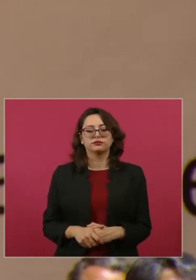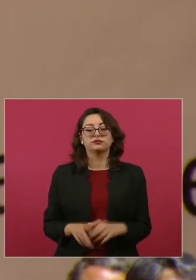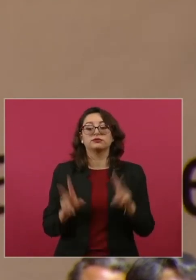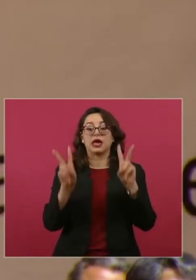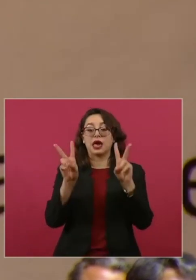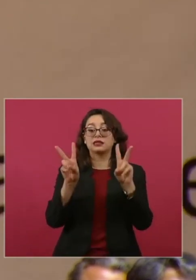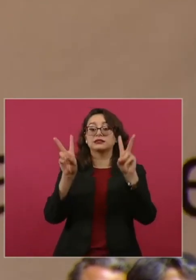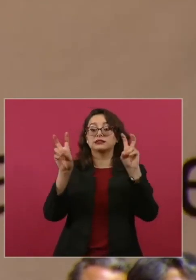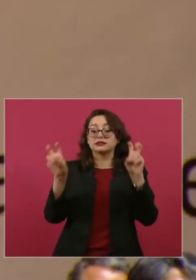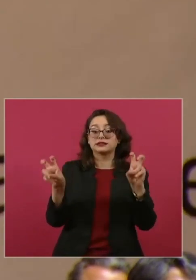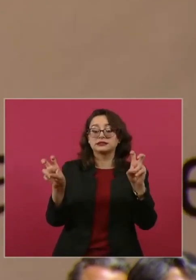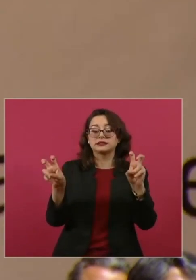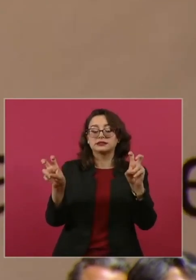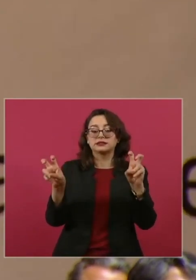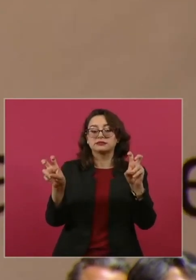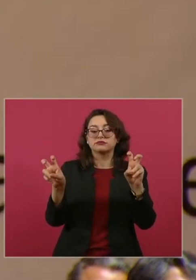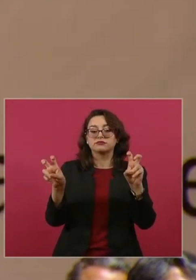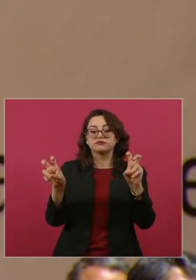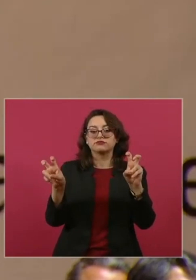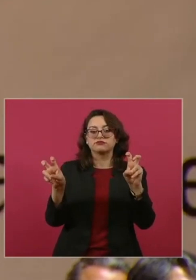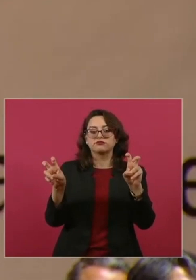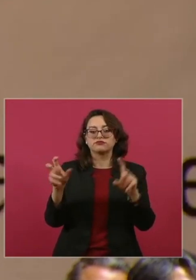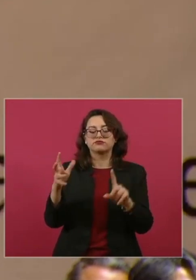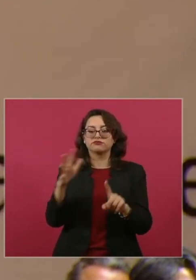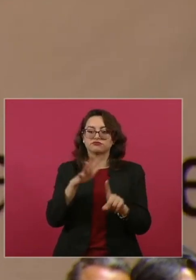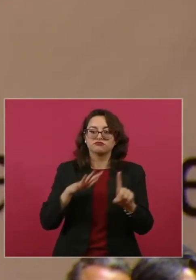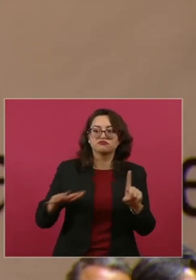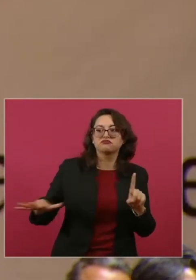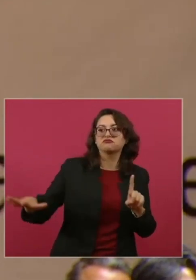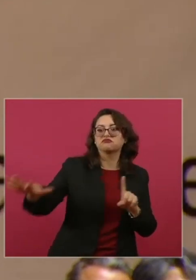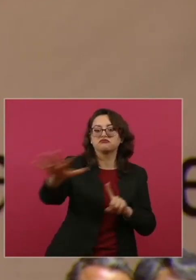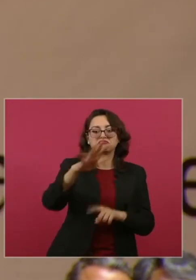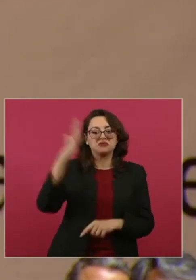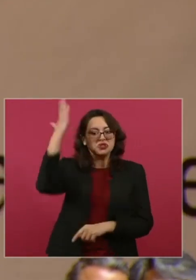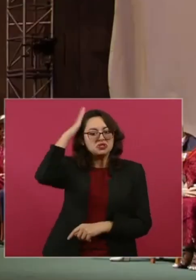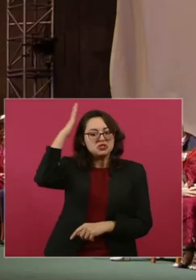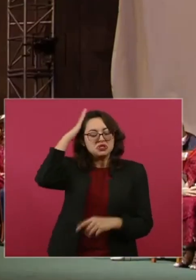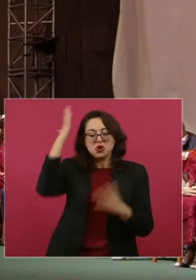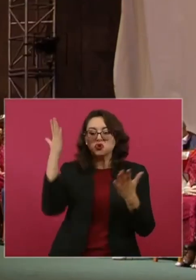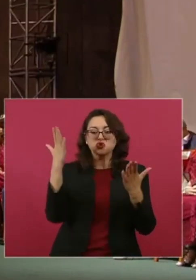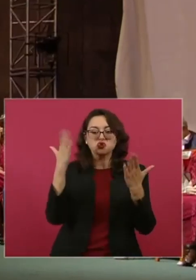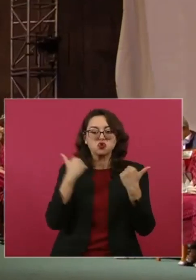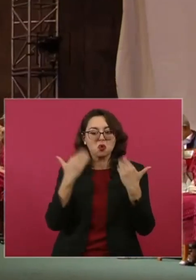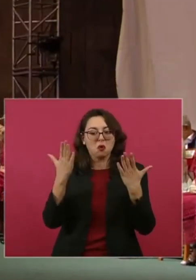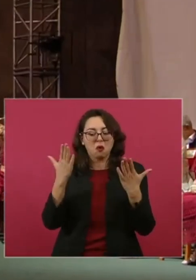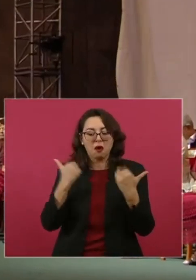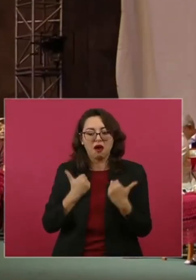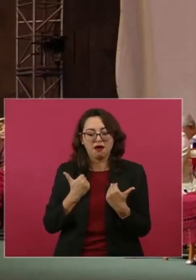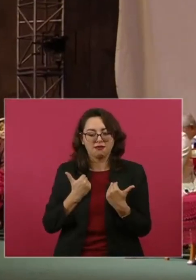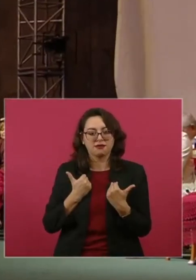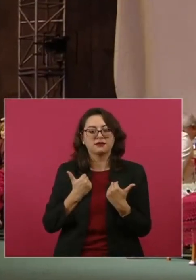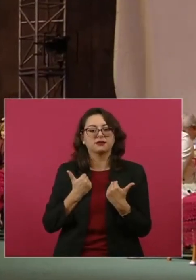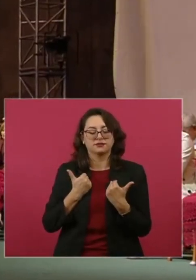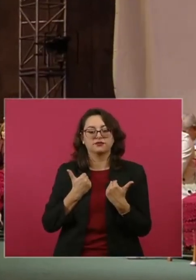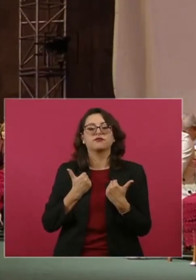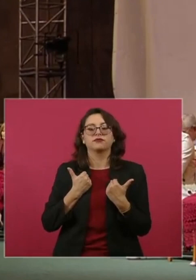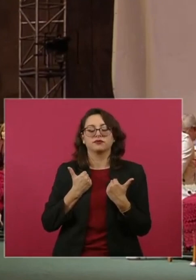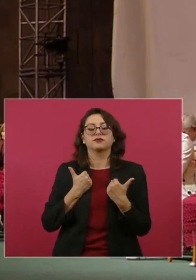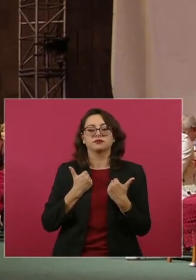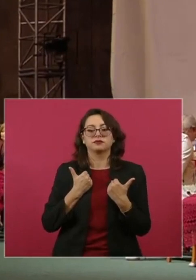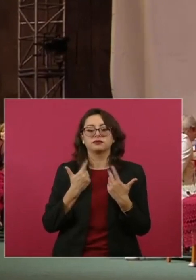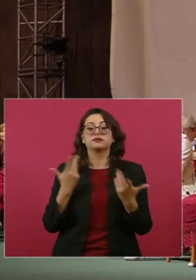tituló El proletariado sin cabeza. The y el maestro en esa ocasión en